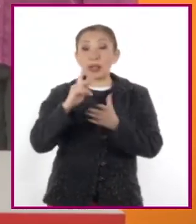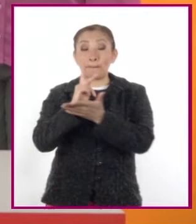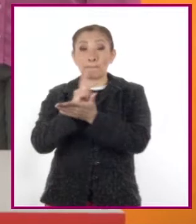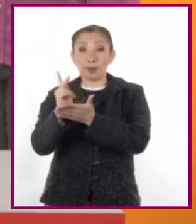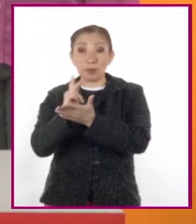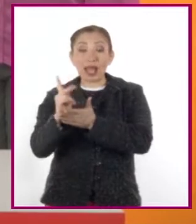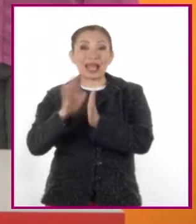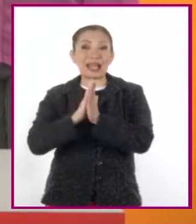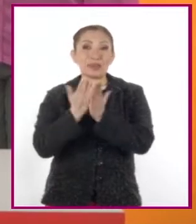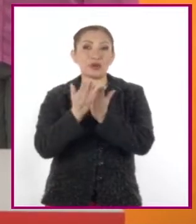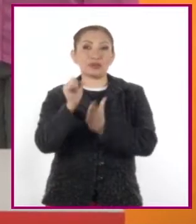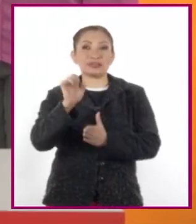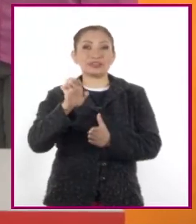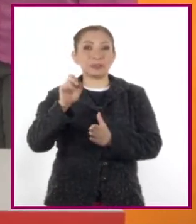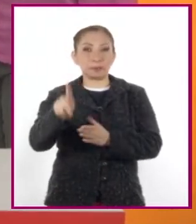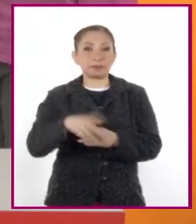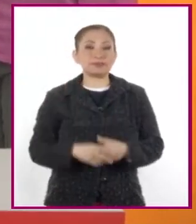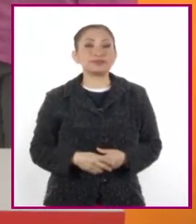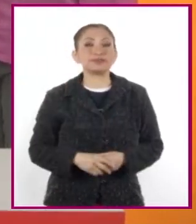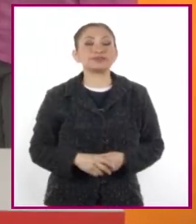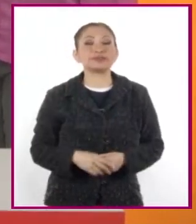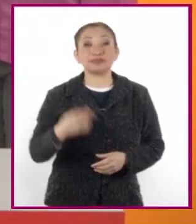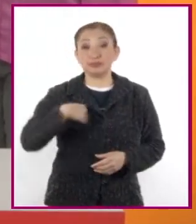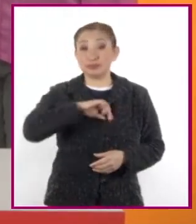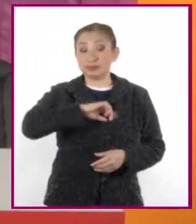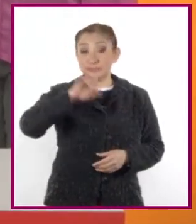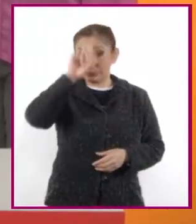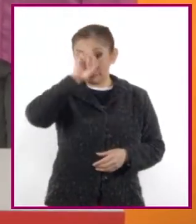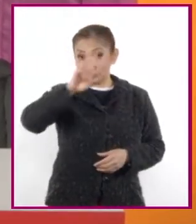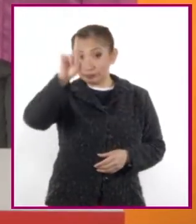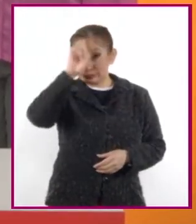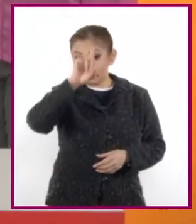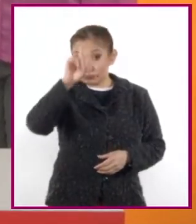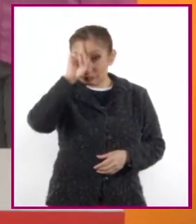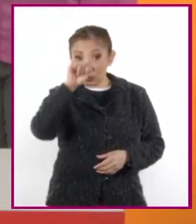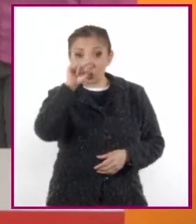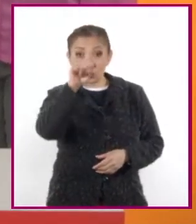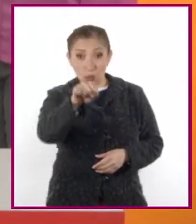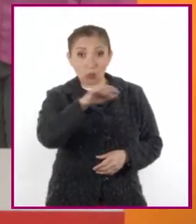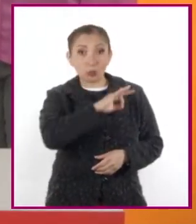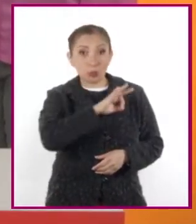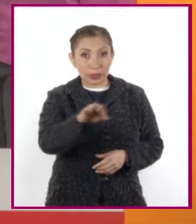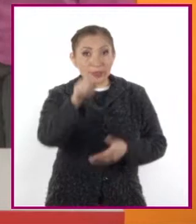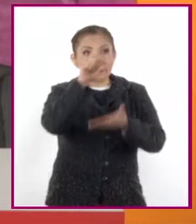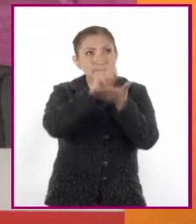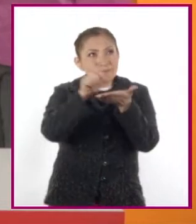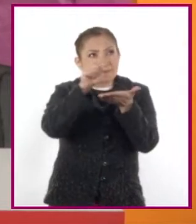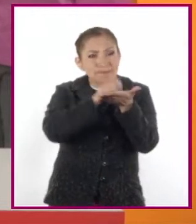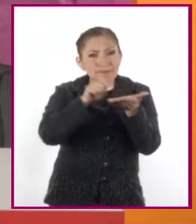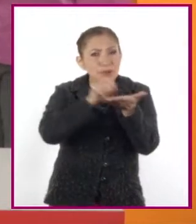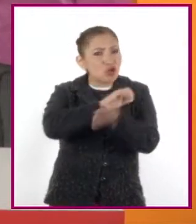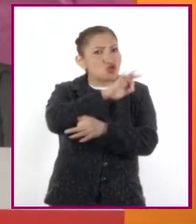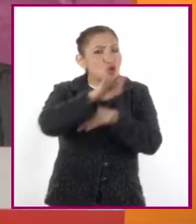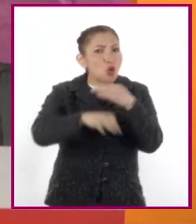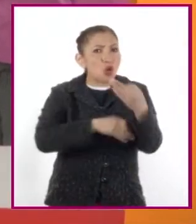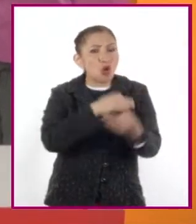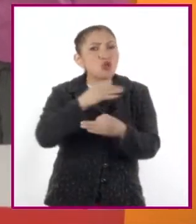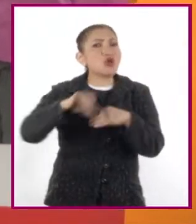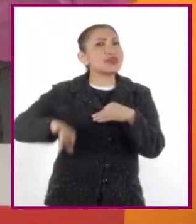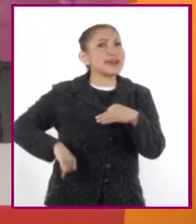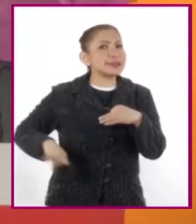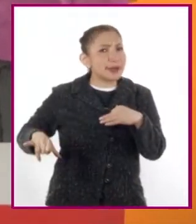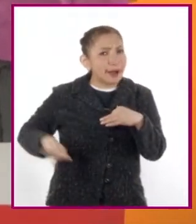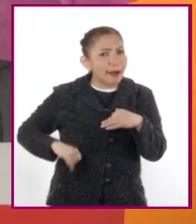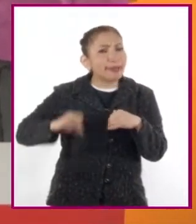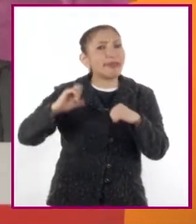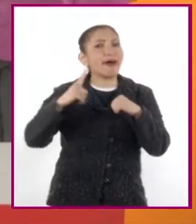y su libro de texto. Les sugerimos que en la medida de lo posible tomen notas y registren todas aquellas